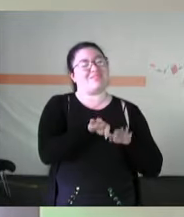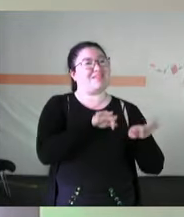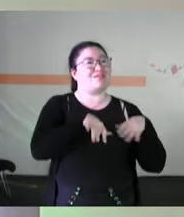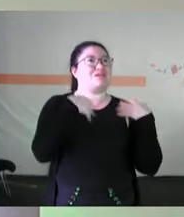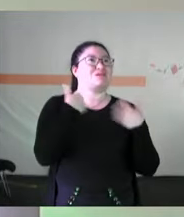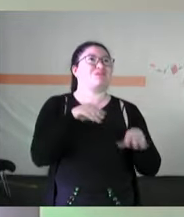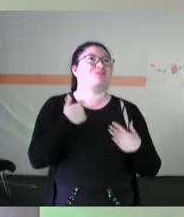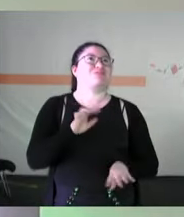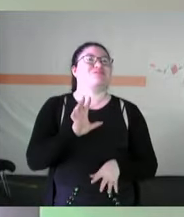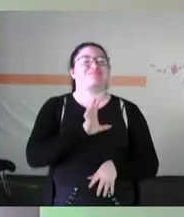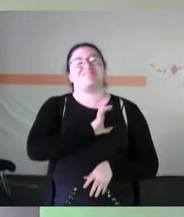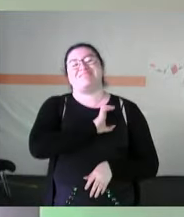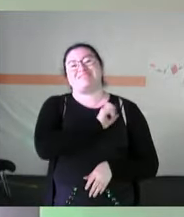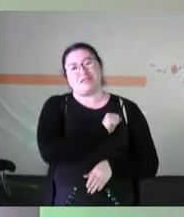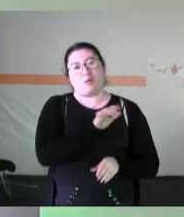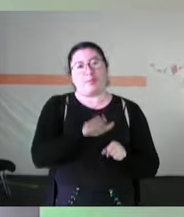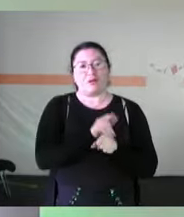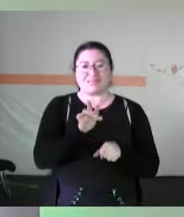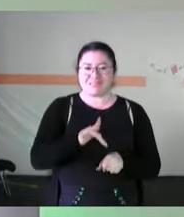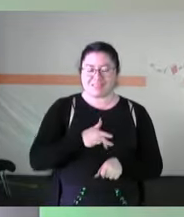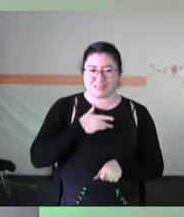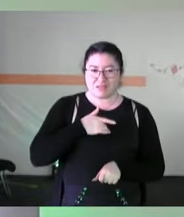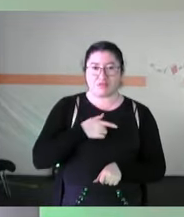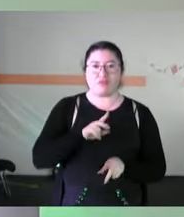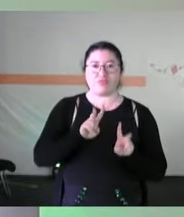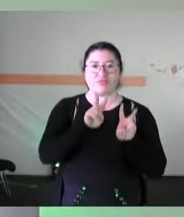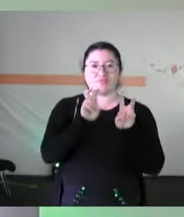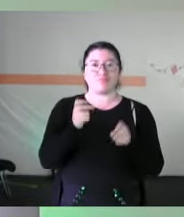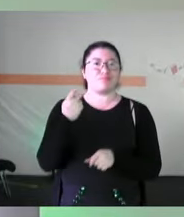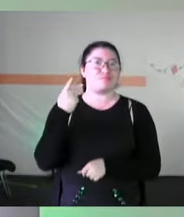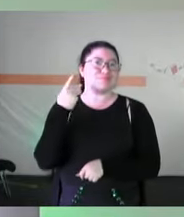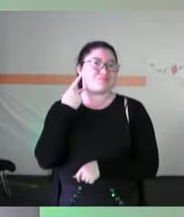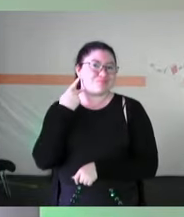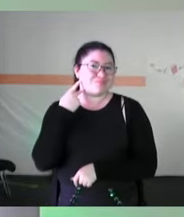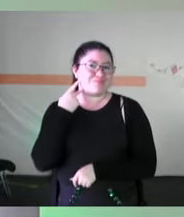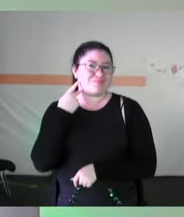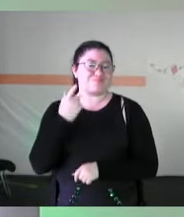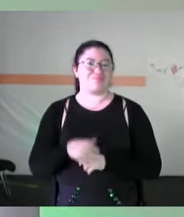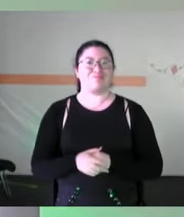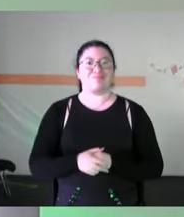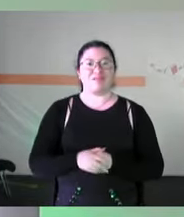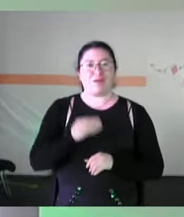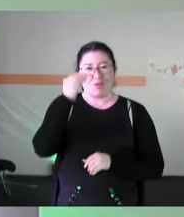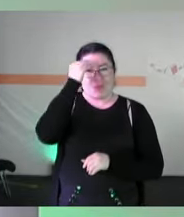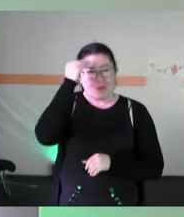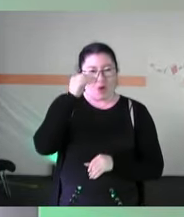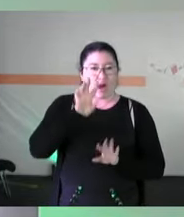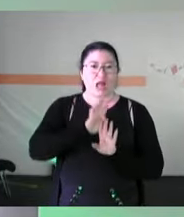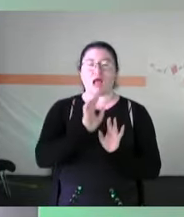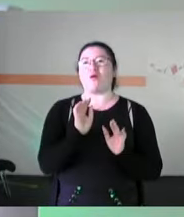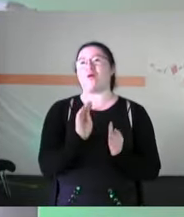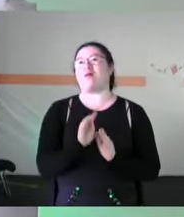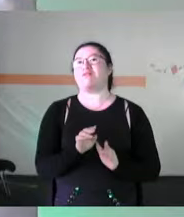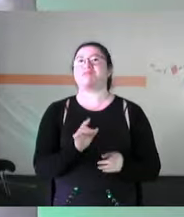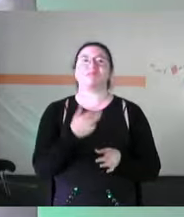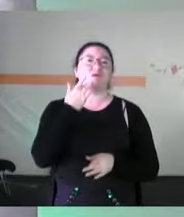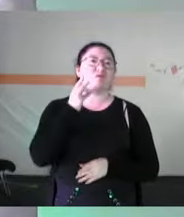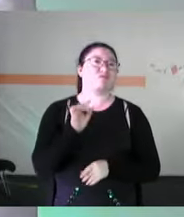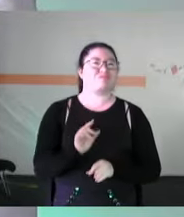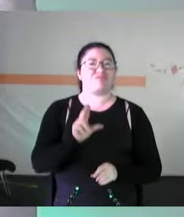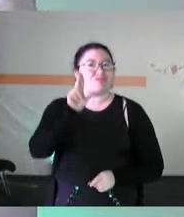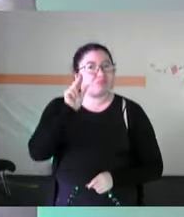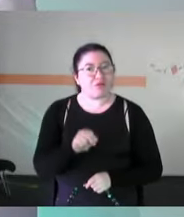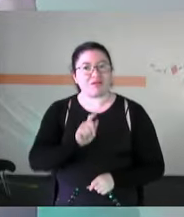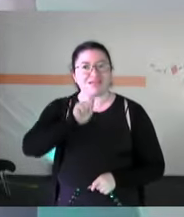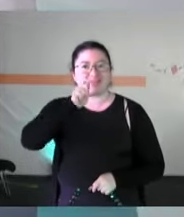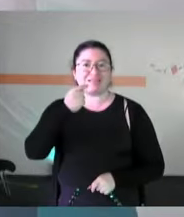político, que el terror es la herramienta política por excelencia. O sea, el género del horror no es un género menor, es un género disidente y político, y